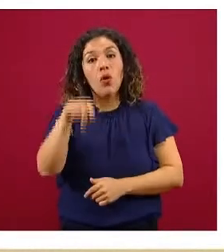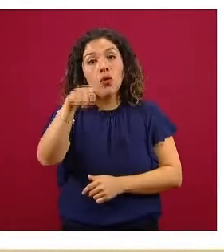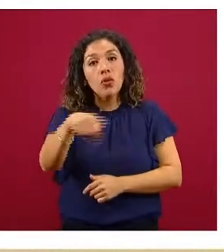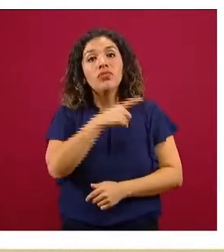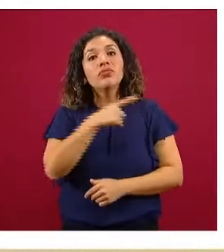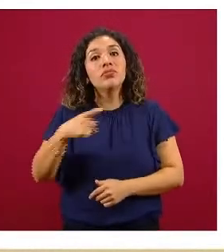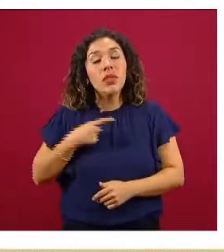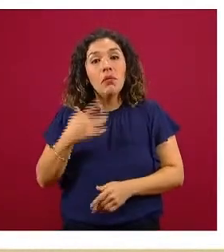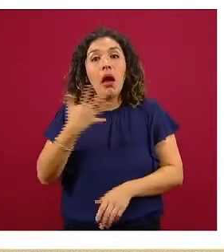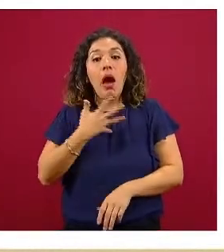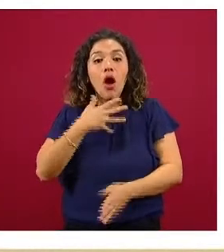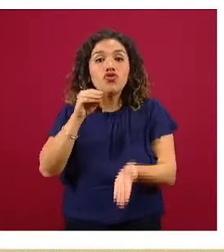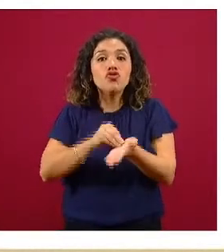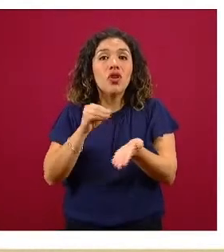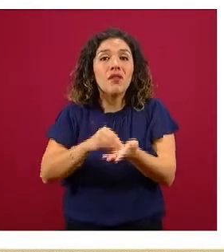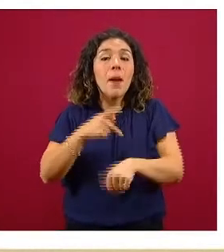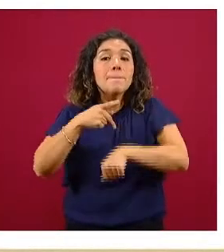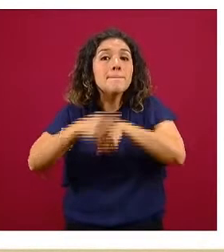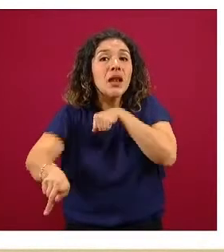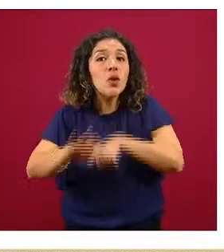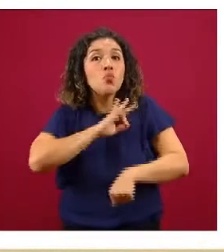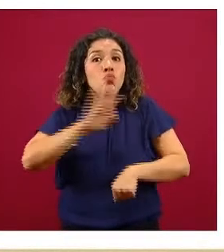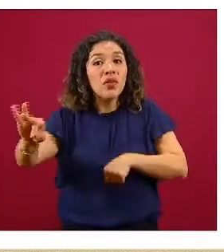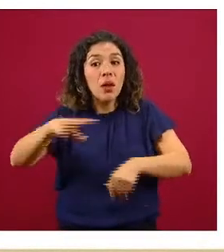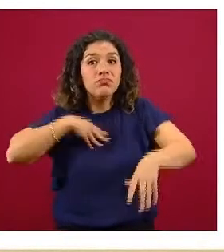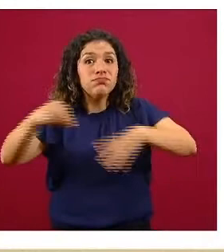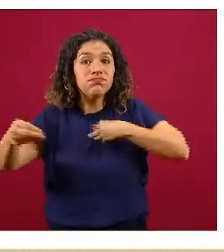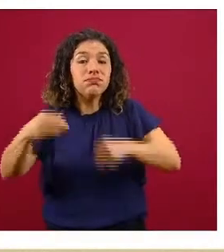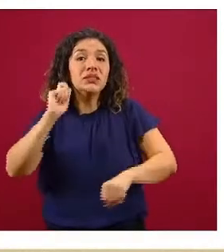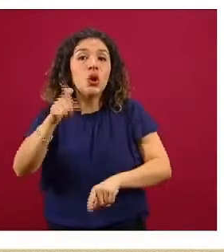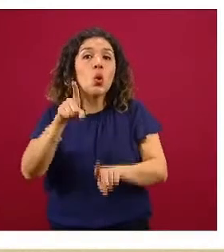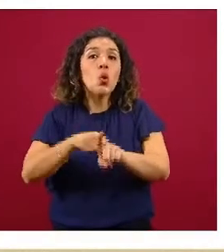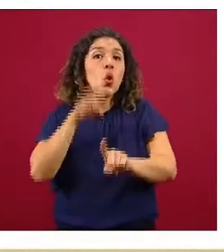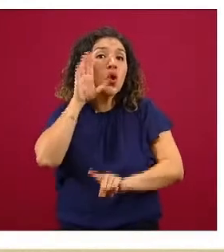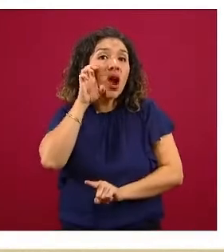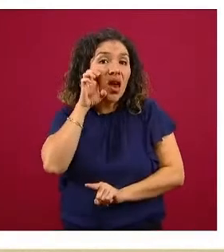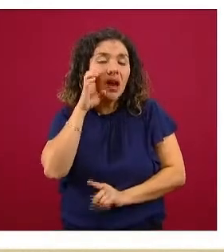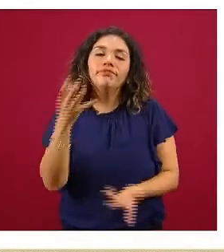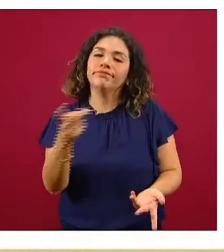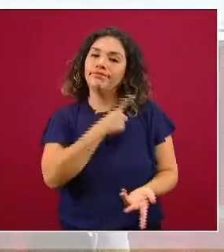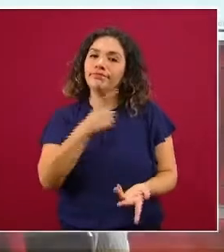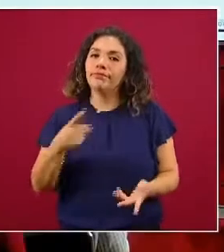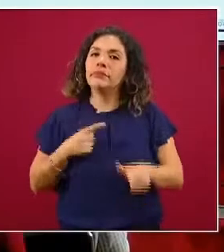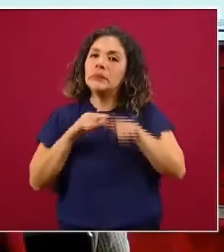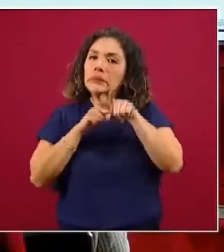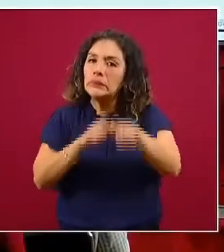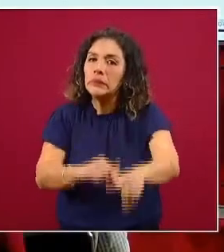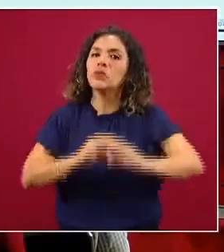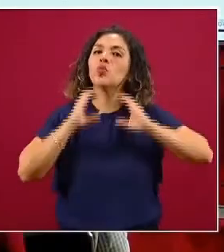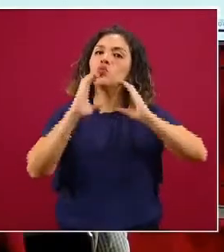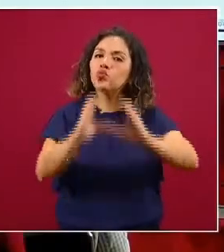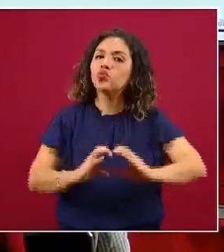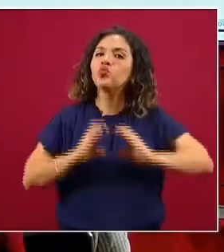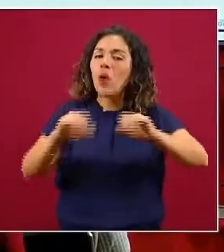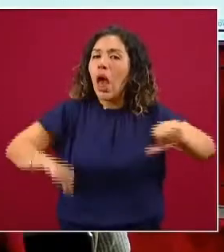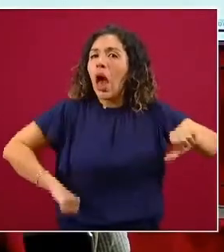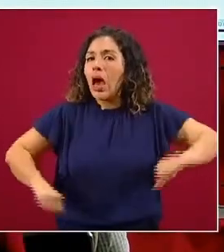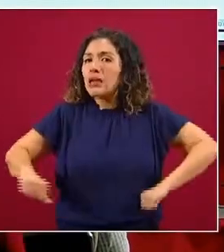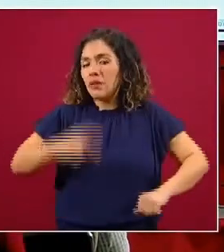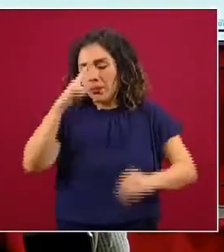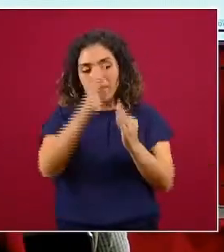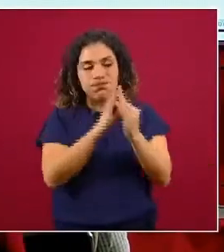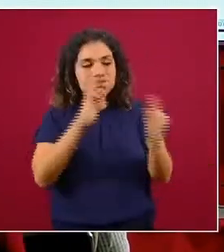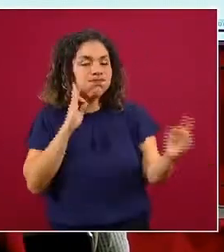al encontrarse en riesgo todavía alto, que es naranja, continuar implementando todas las actividades de